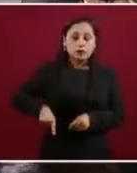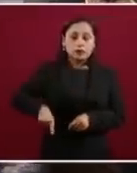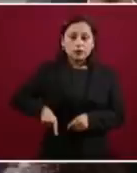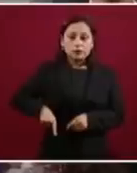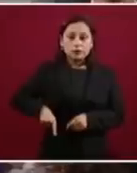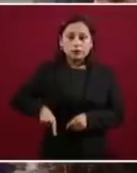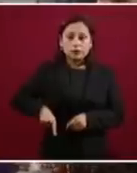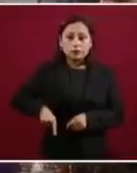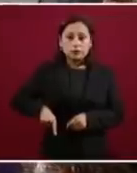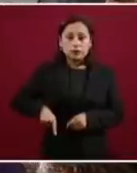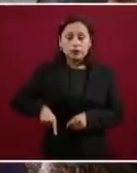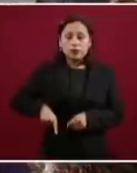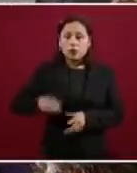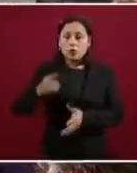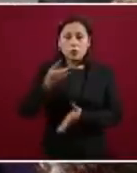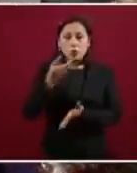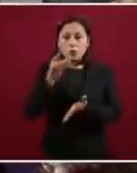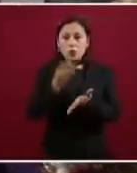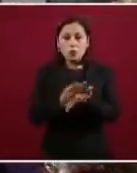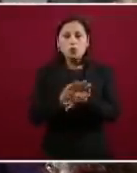solo hubo crecimiento aquí.